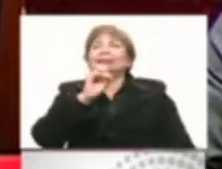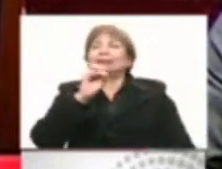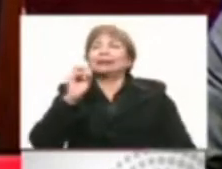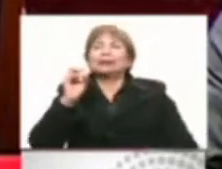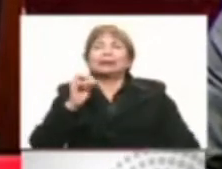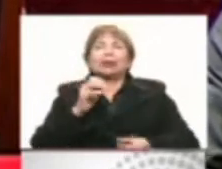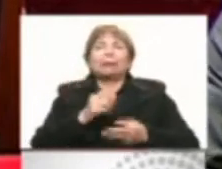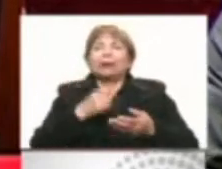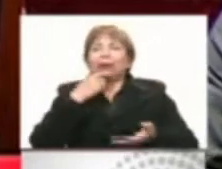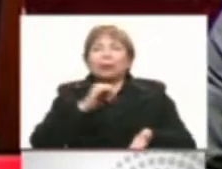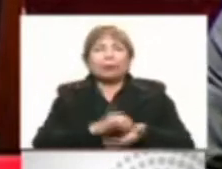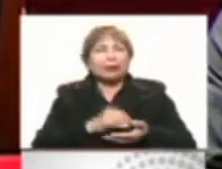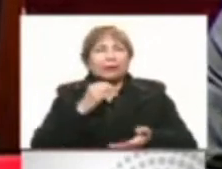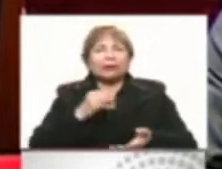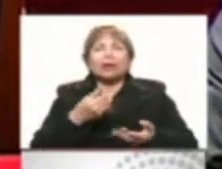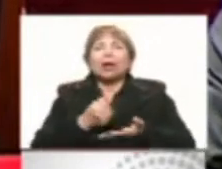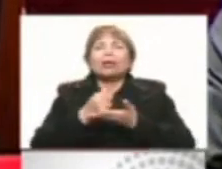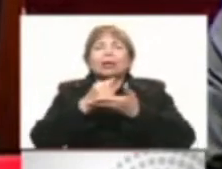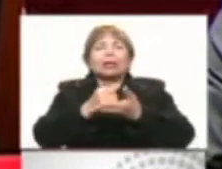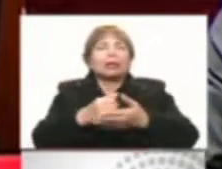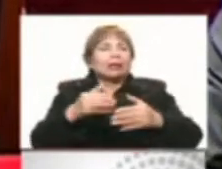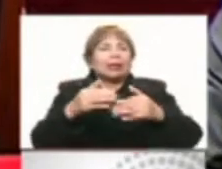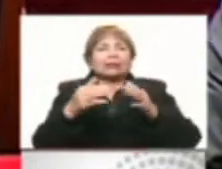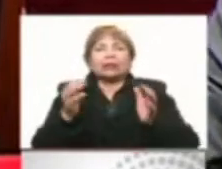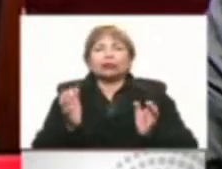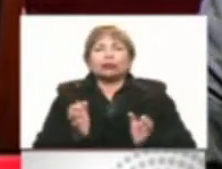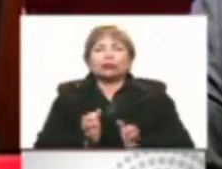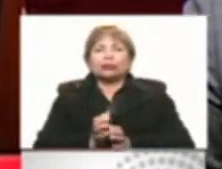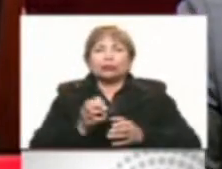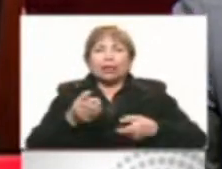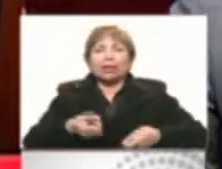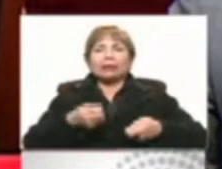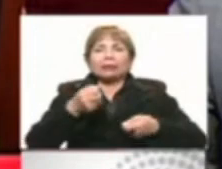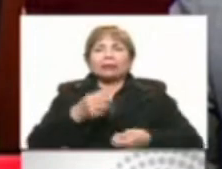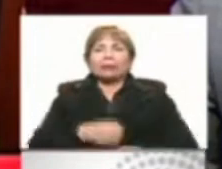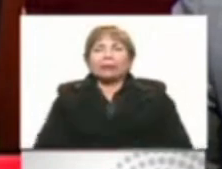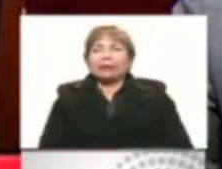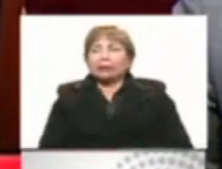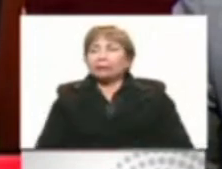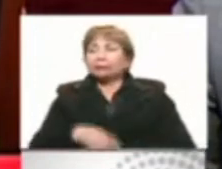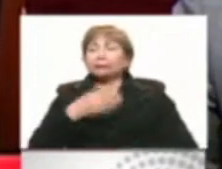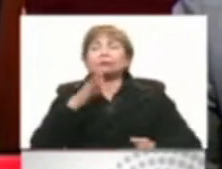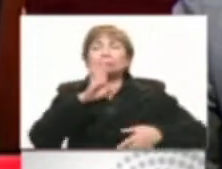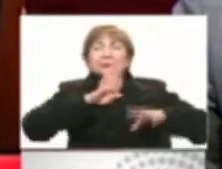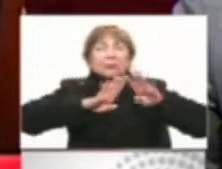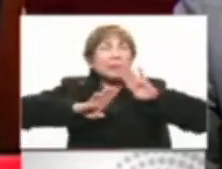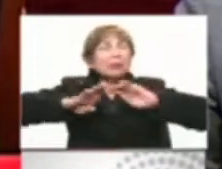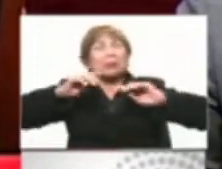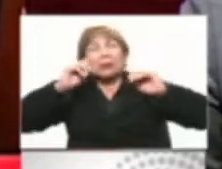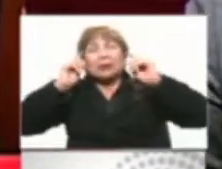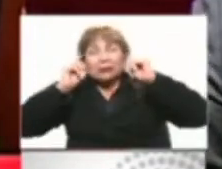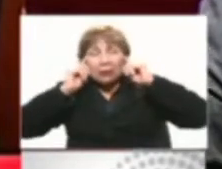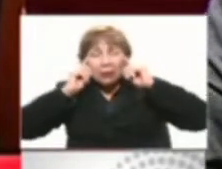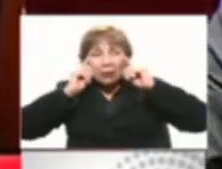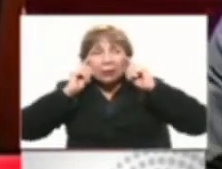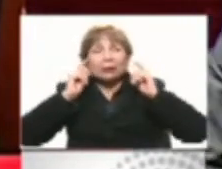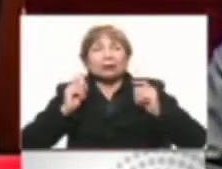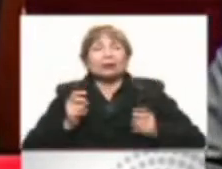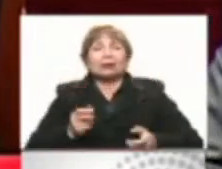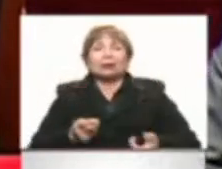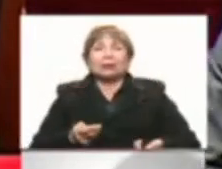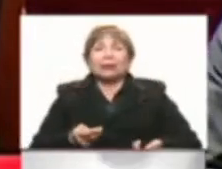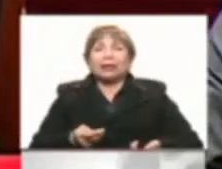millones, apoyo a las ollas comunes y otros mecanismos. Y entiendo que la preocupación de varios